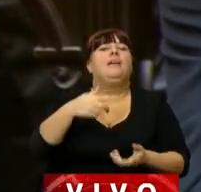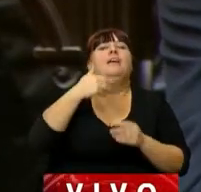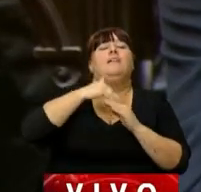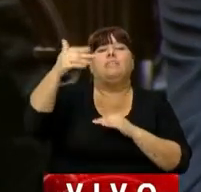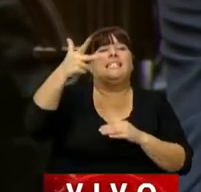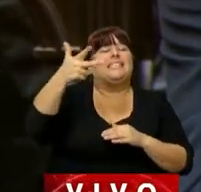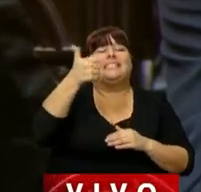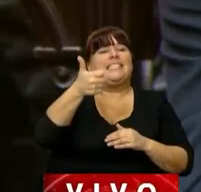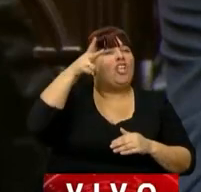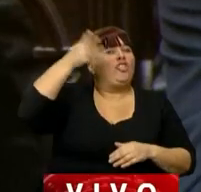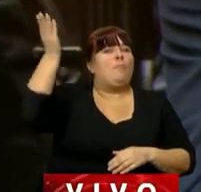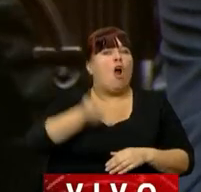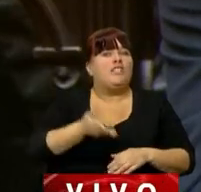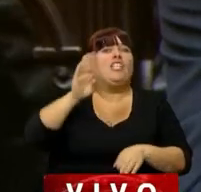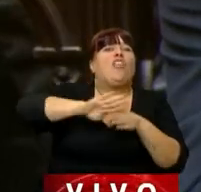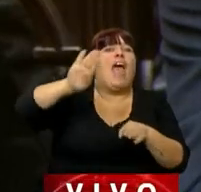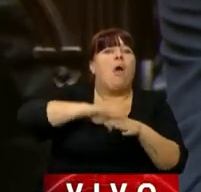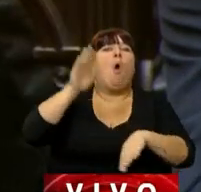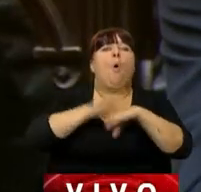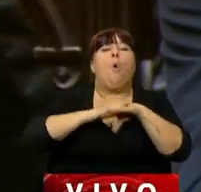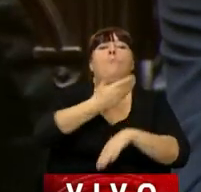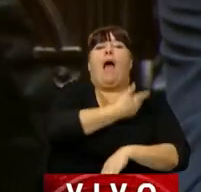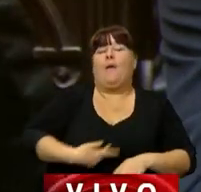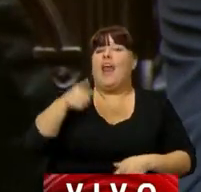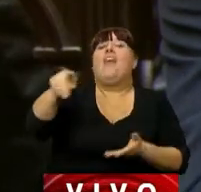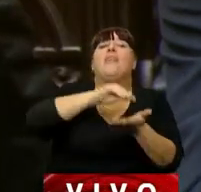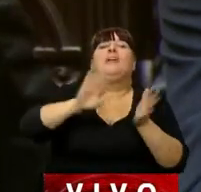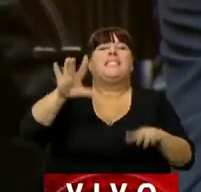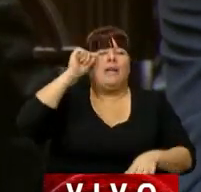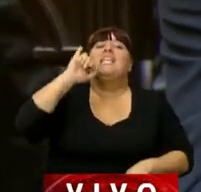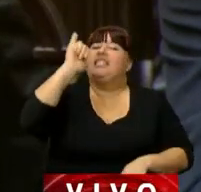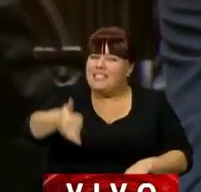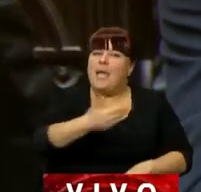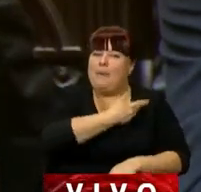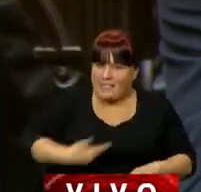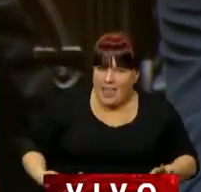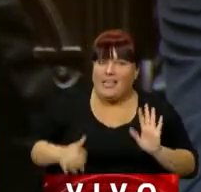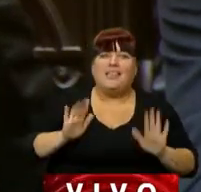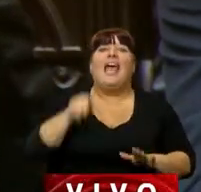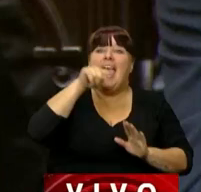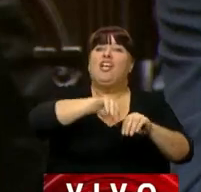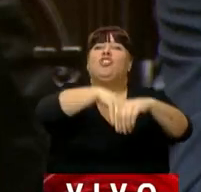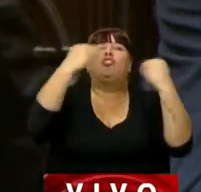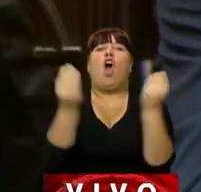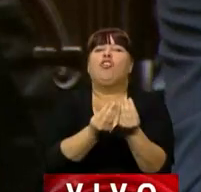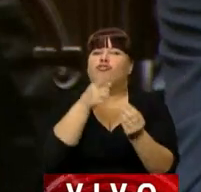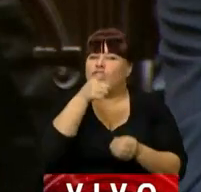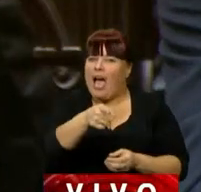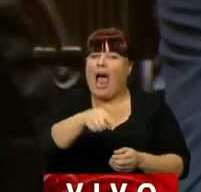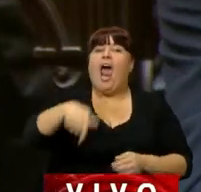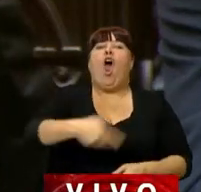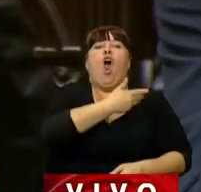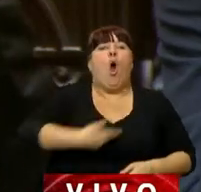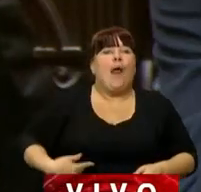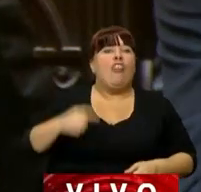y un 68% en la deuda en la gestión de la ex diputada sí señor presidente estos son los números que el